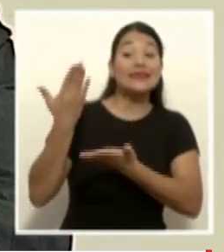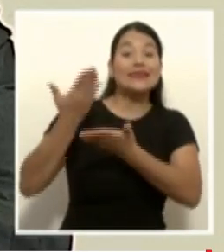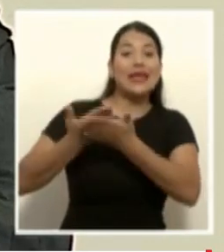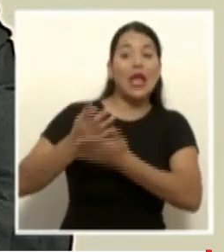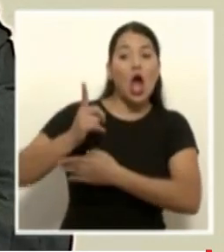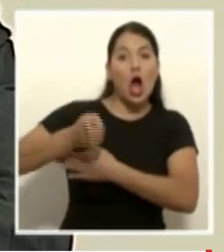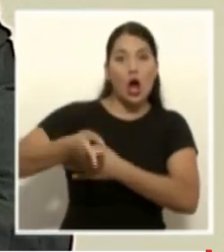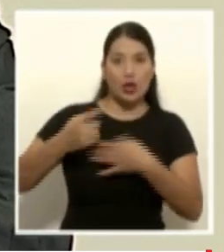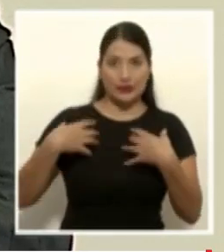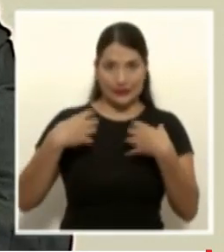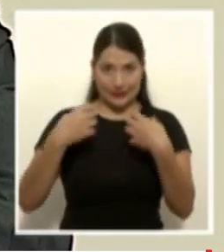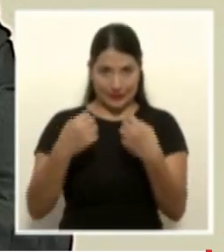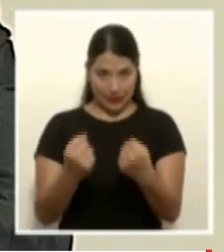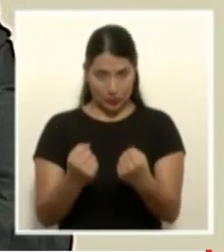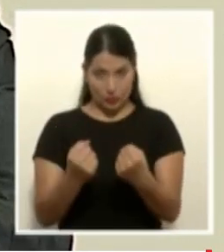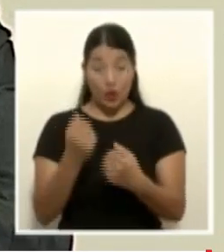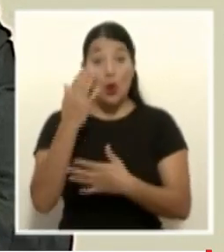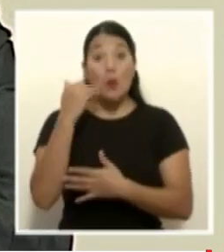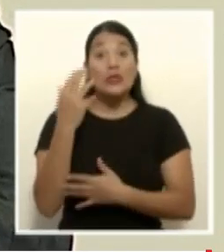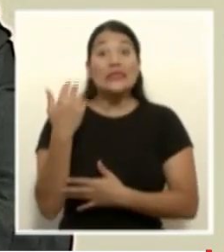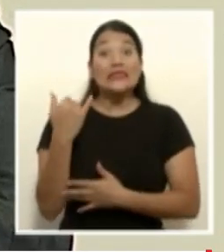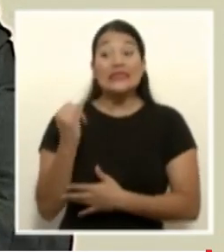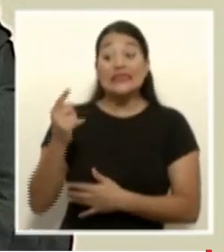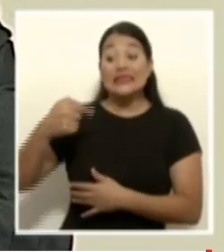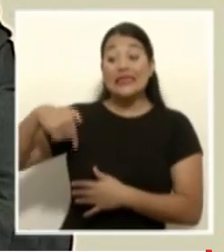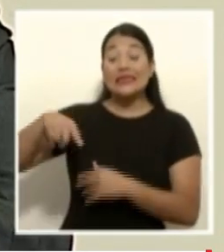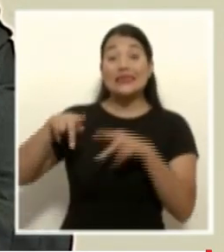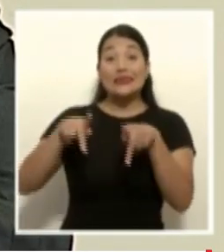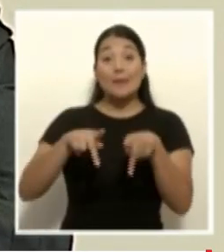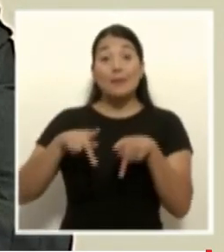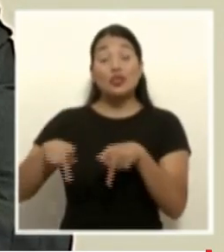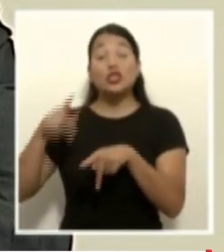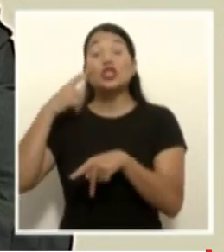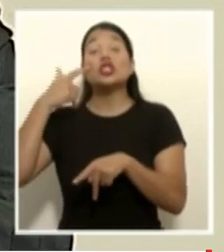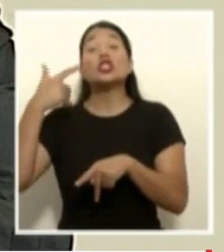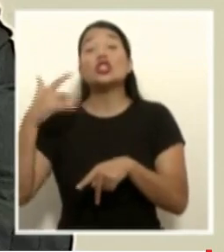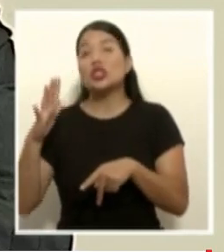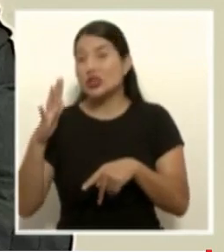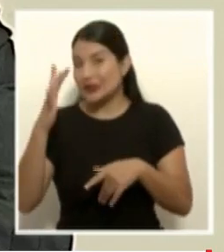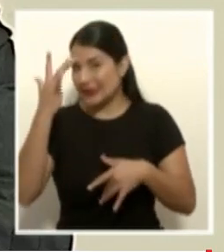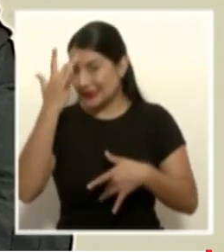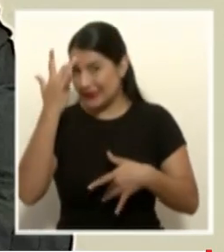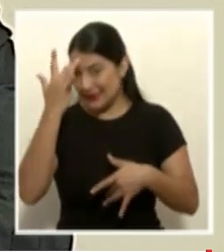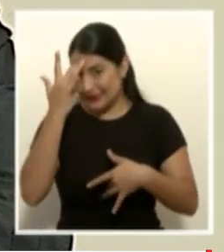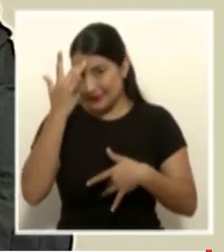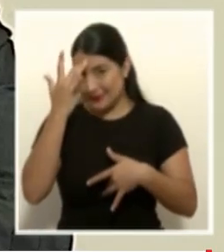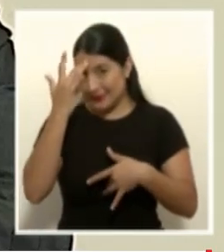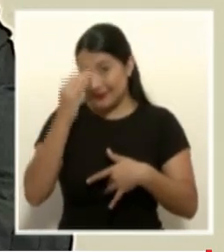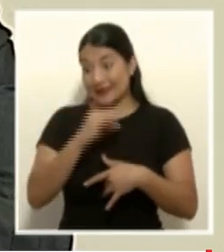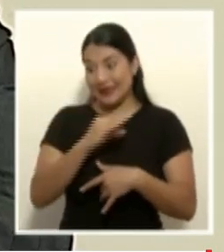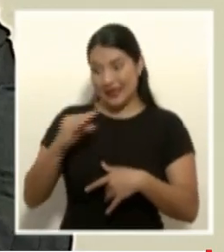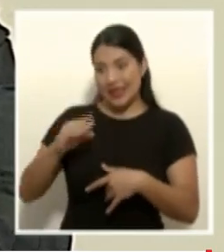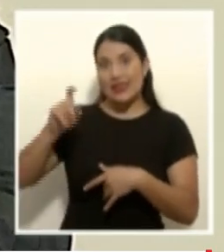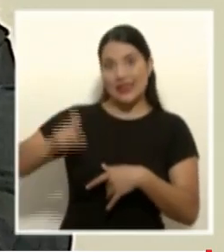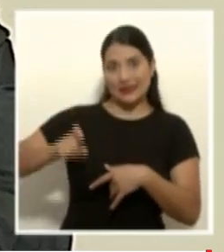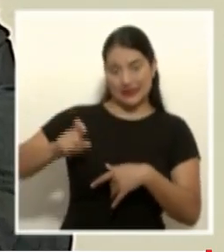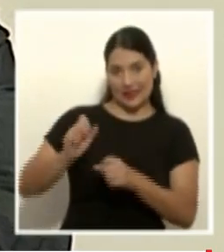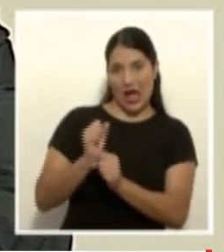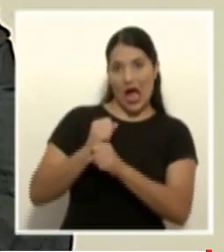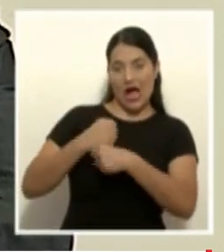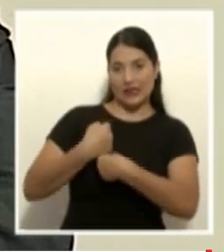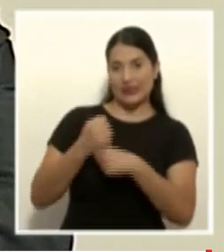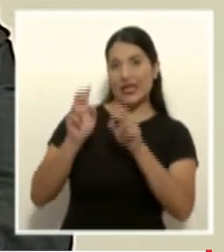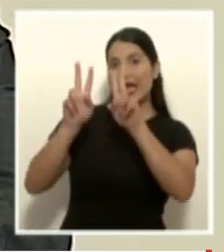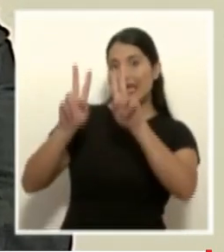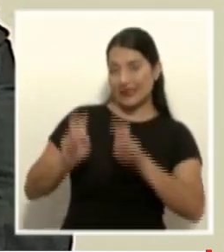en la medida que las personas sospechosas que ya tienen criterios que amerita que les tomen una muestra, no por un